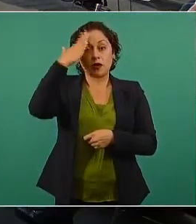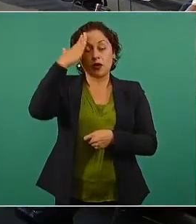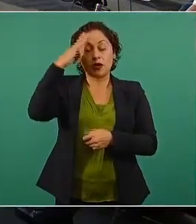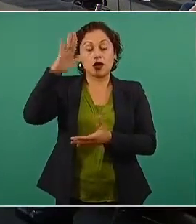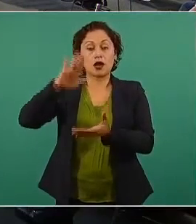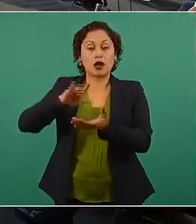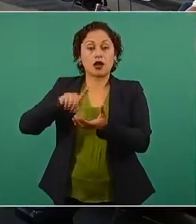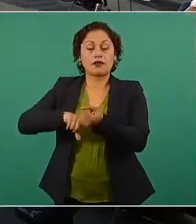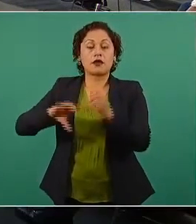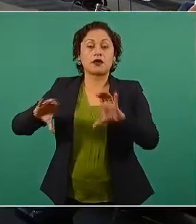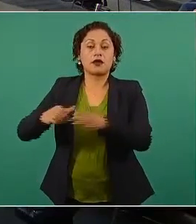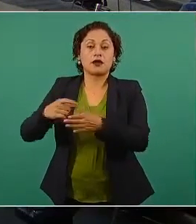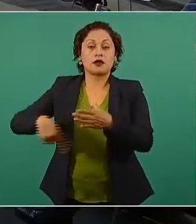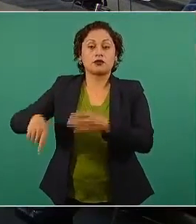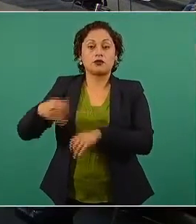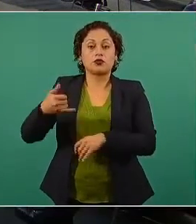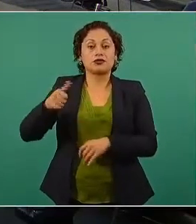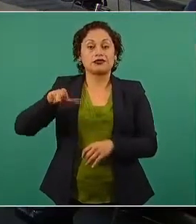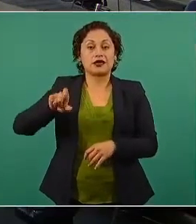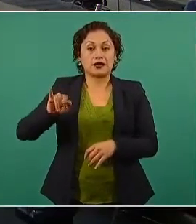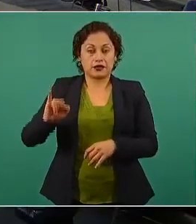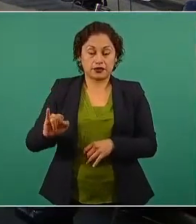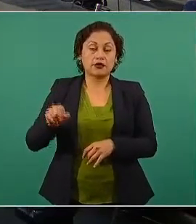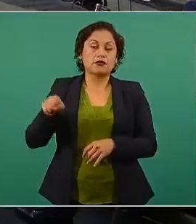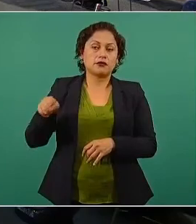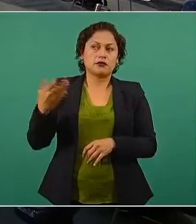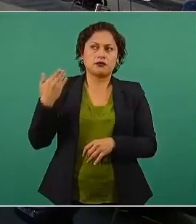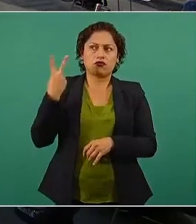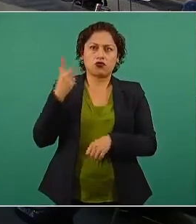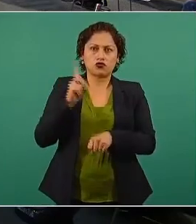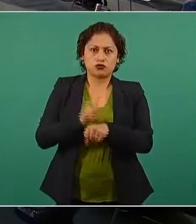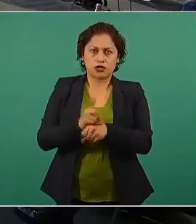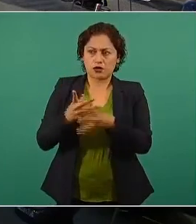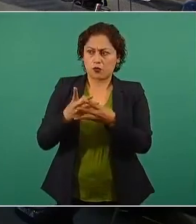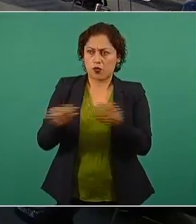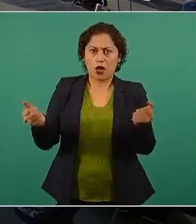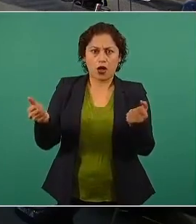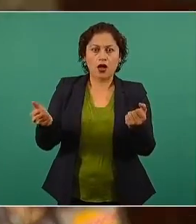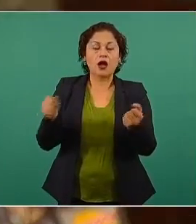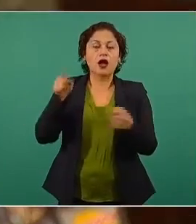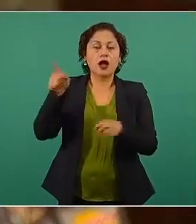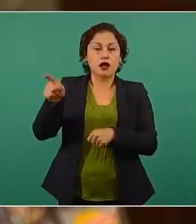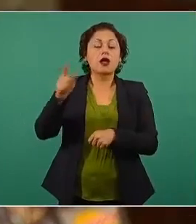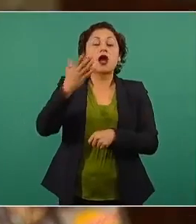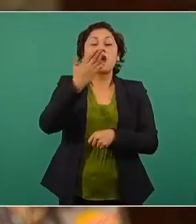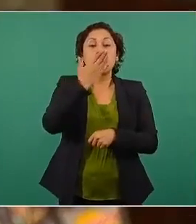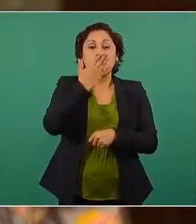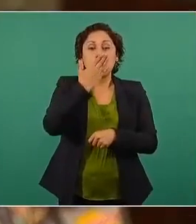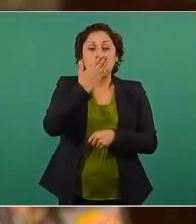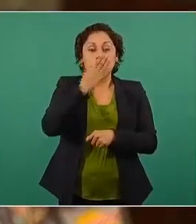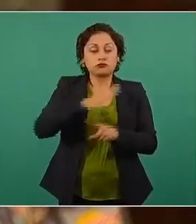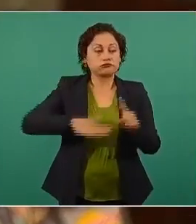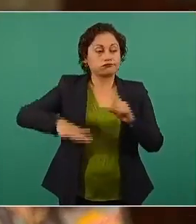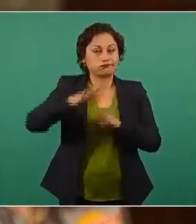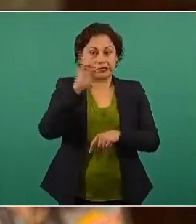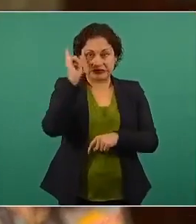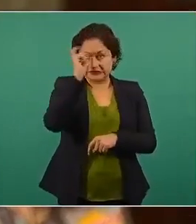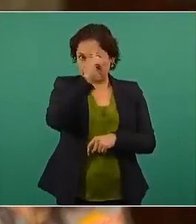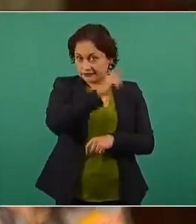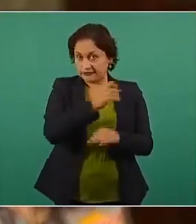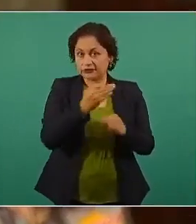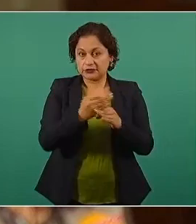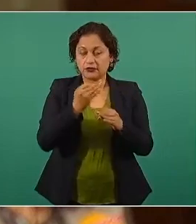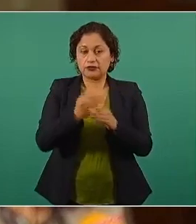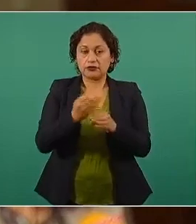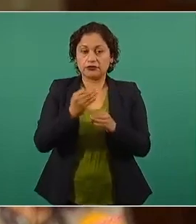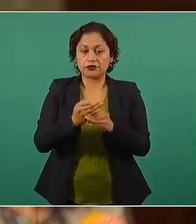yaqui, hace 2 días en Sonora, donde están las cosas muy difíciles ahora. Varias